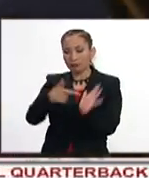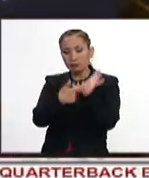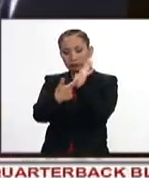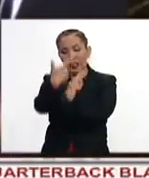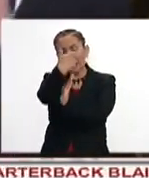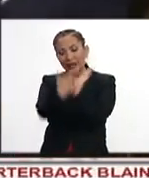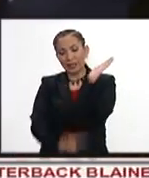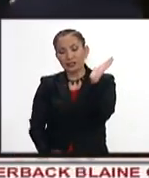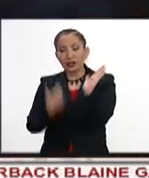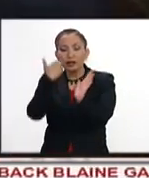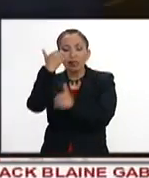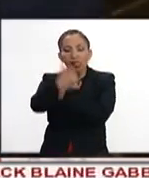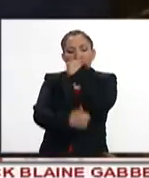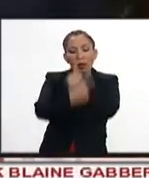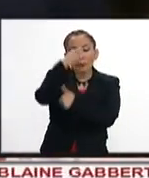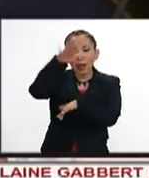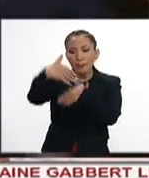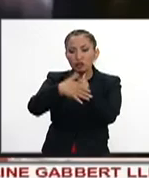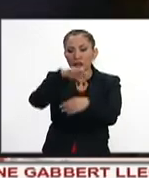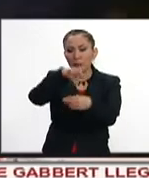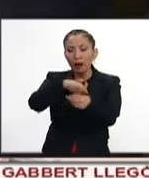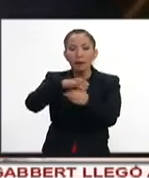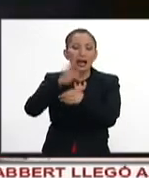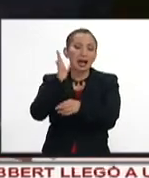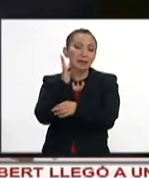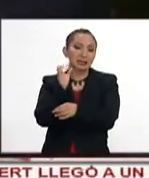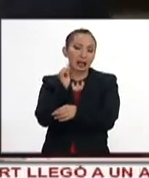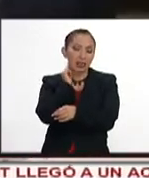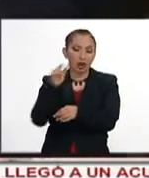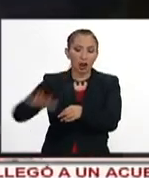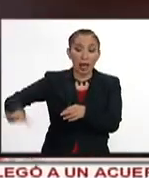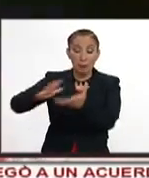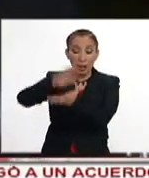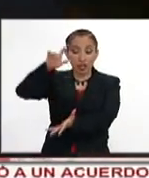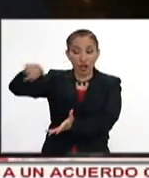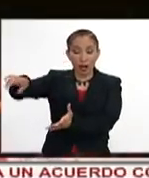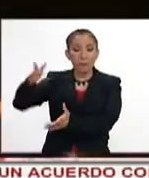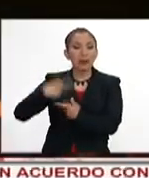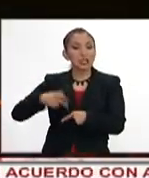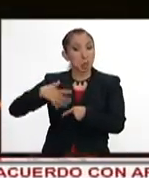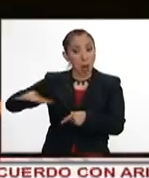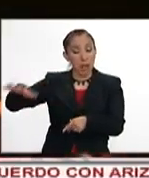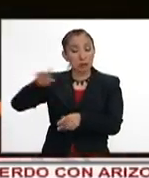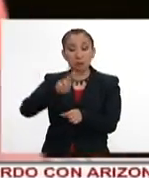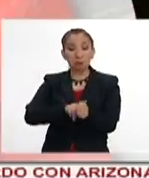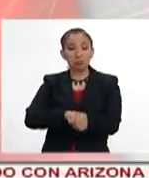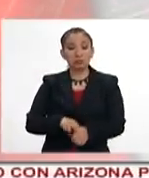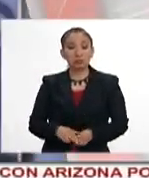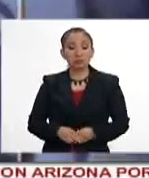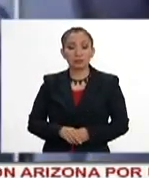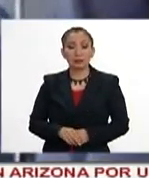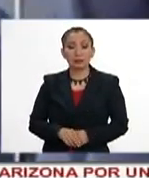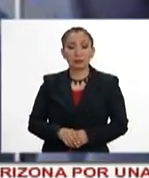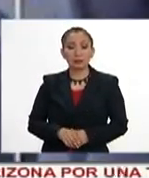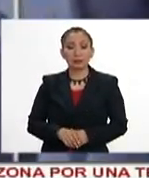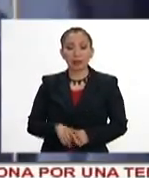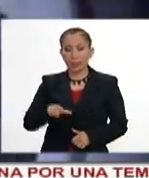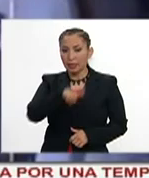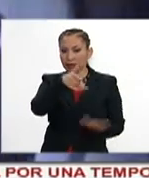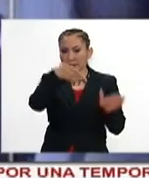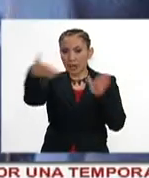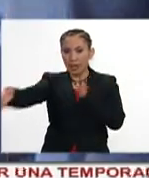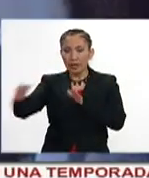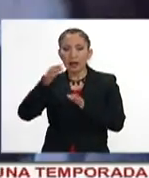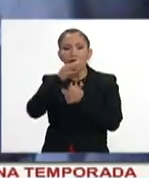presentó la lista de aspirantes para las elecciones legislativas. La mayoría son ciudadanos. Más